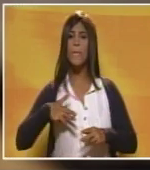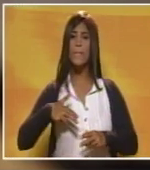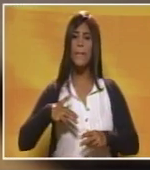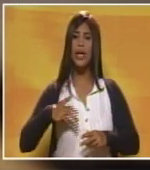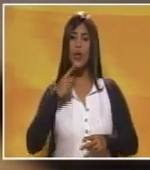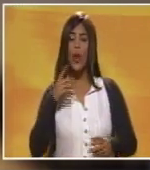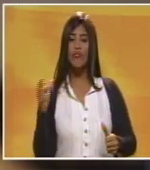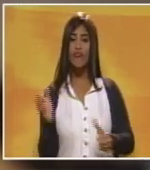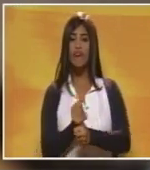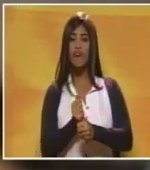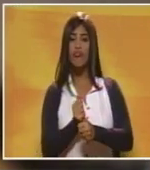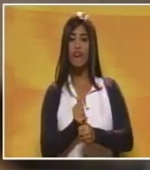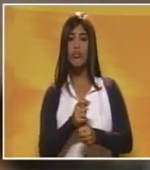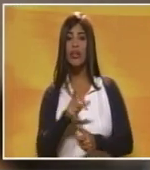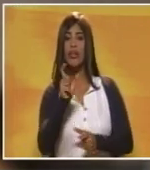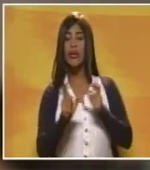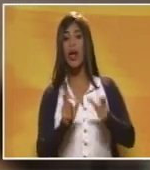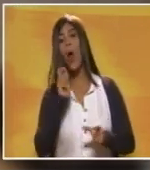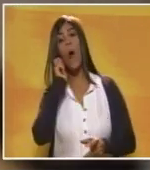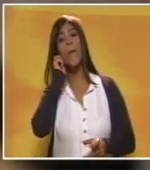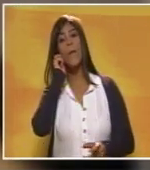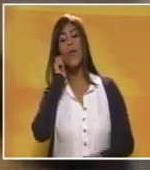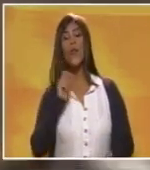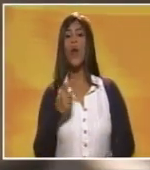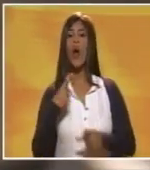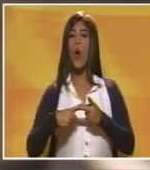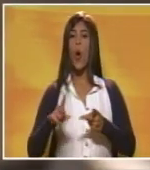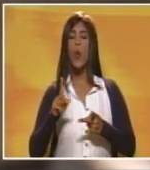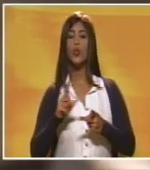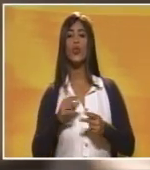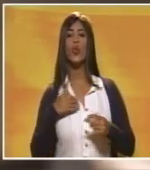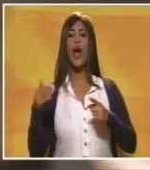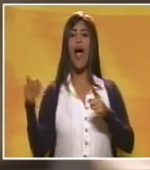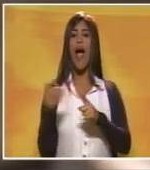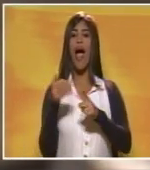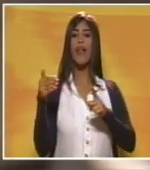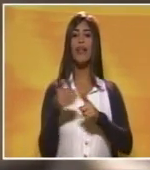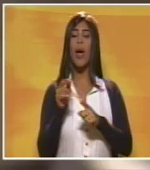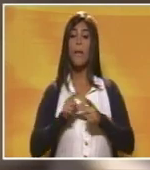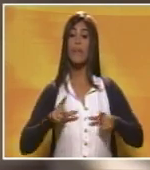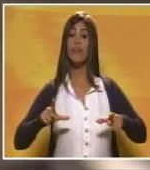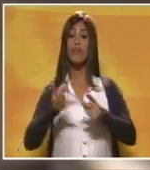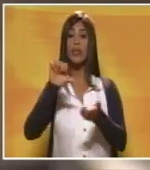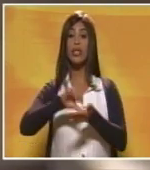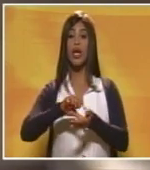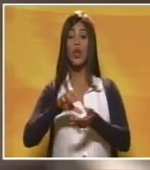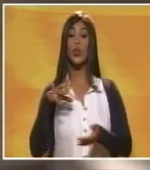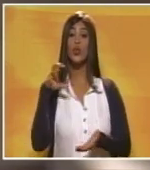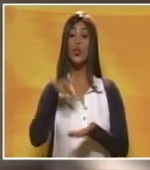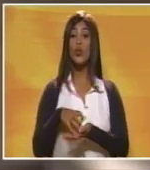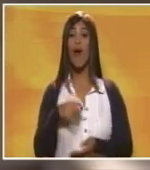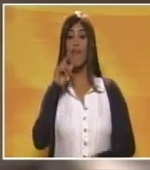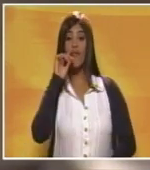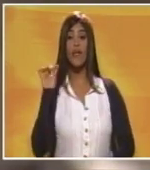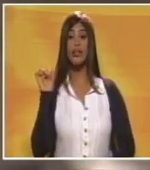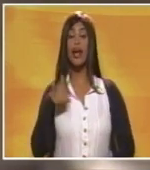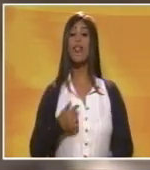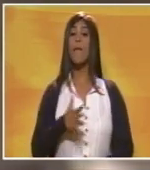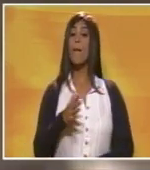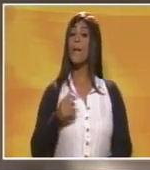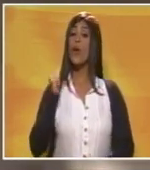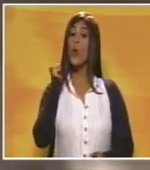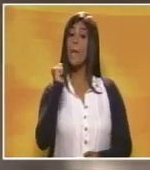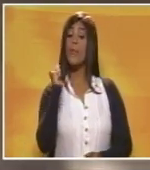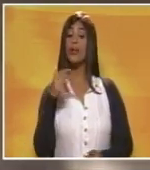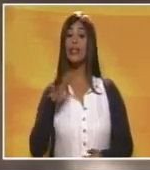que se le encontraron a Sheriff Shekat tras su ataque en el centro de la ciudad francesa, en la que fueron asesinadas